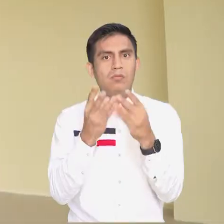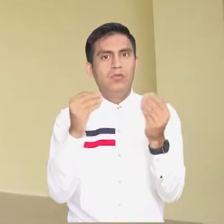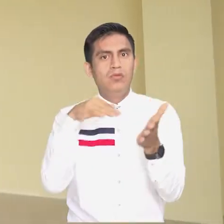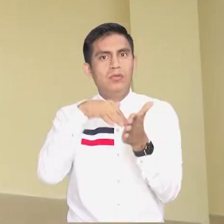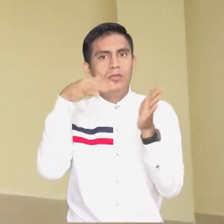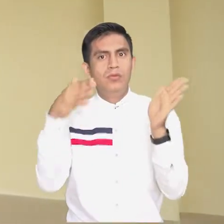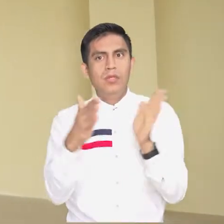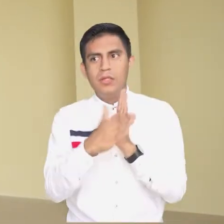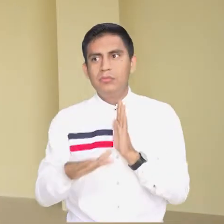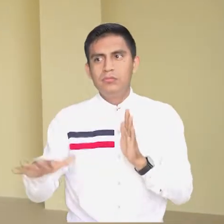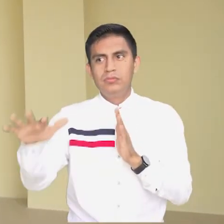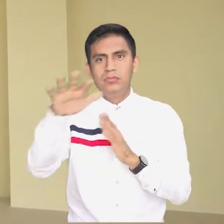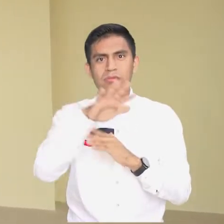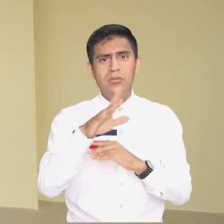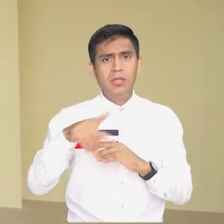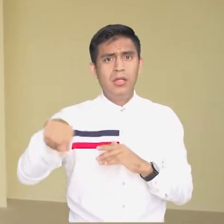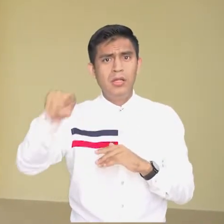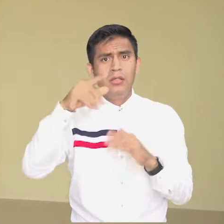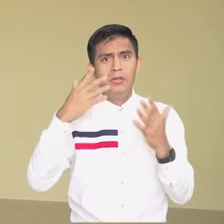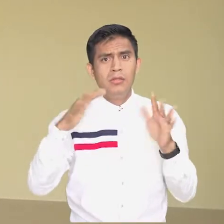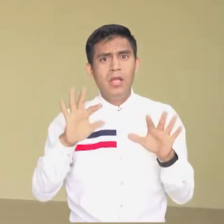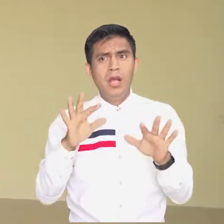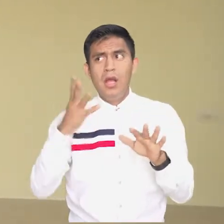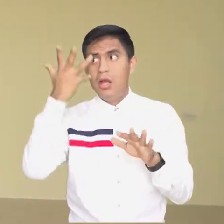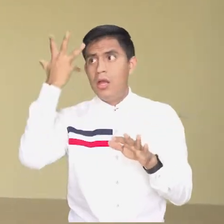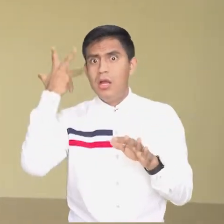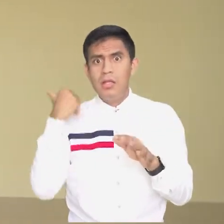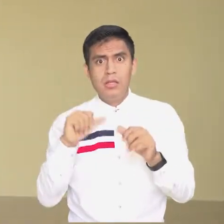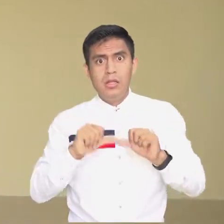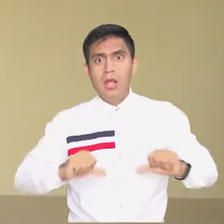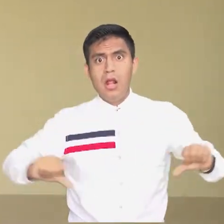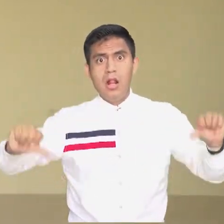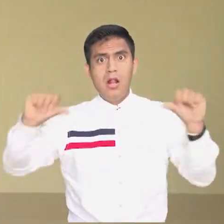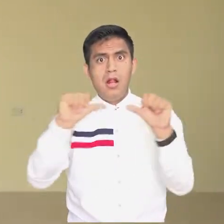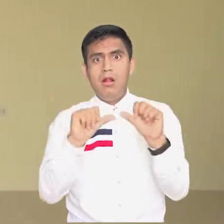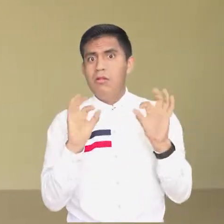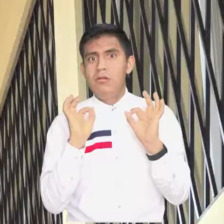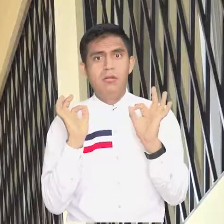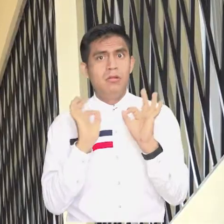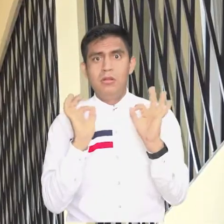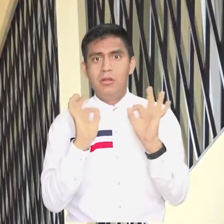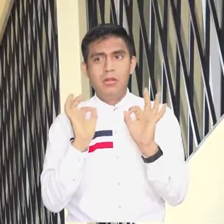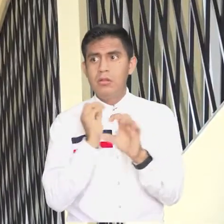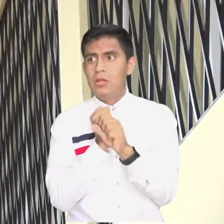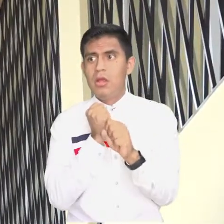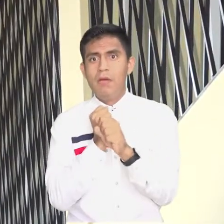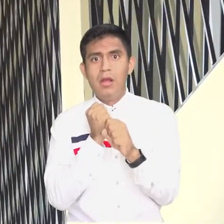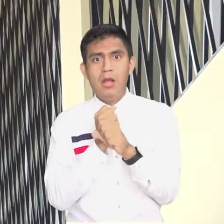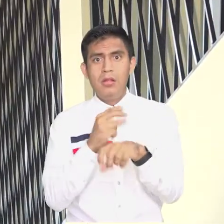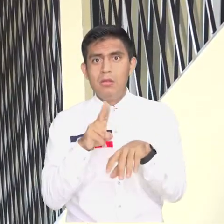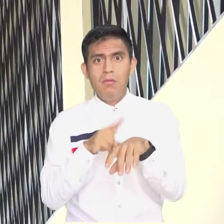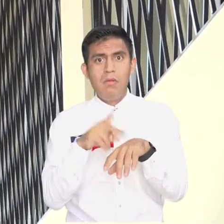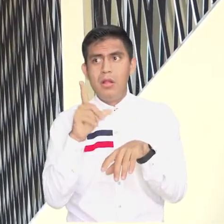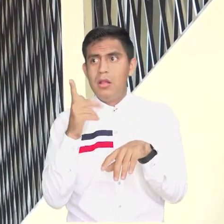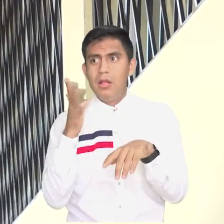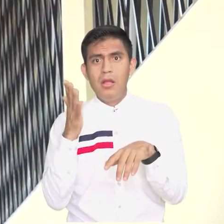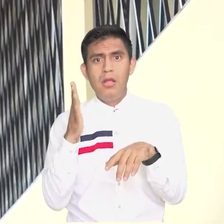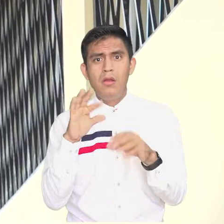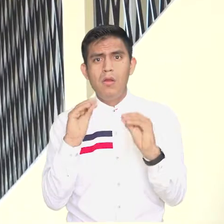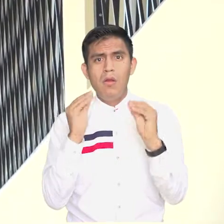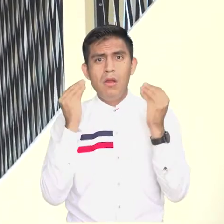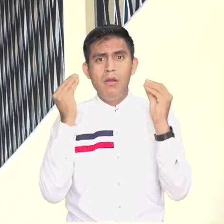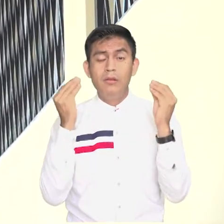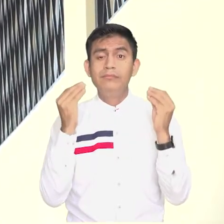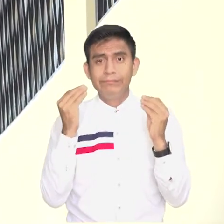grande con muchos estudiantes por el cual no habían aulas para que puedan trabajar normalmente